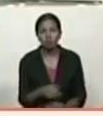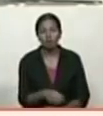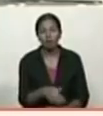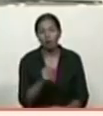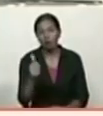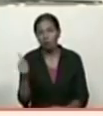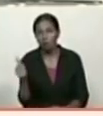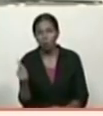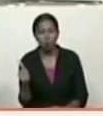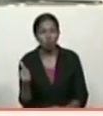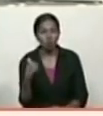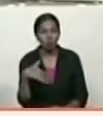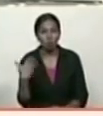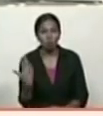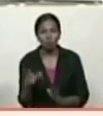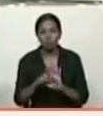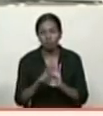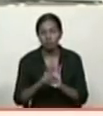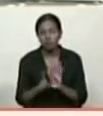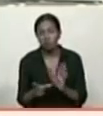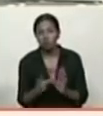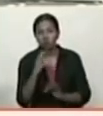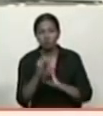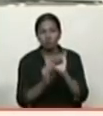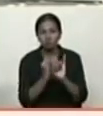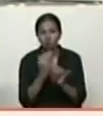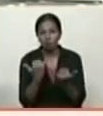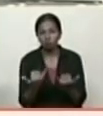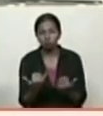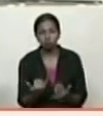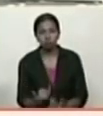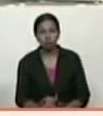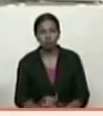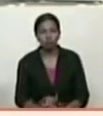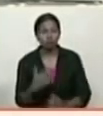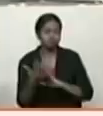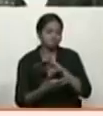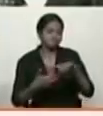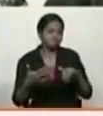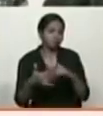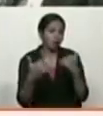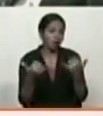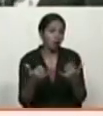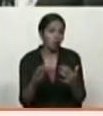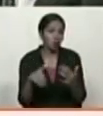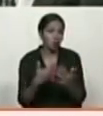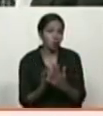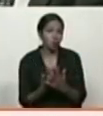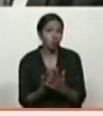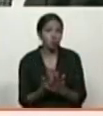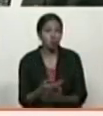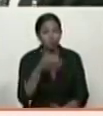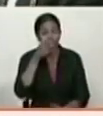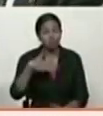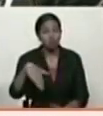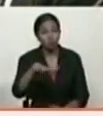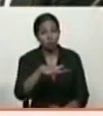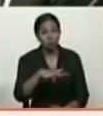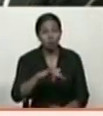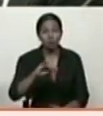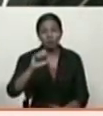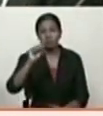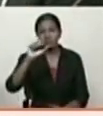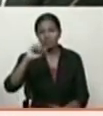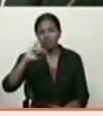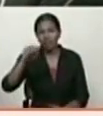salida dentro del derecho internacional al conflicto histórico de la existencia del pueblo saharaui, pero a la vez